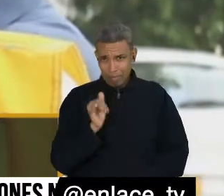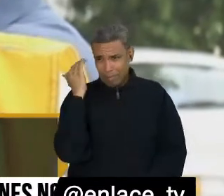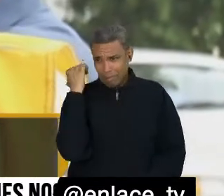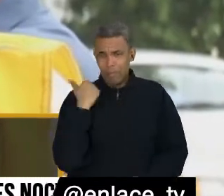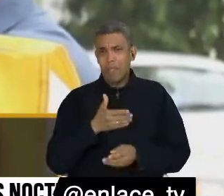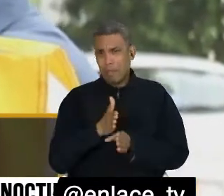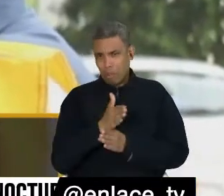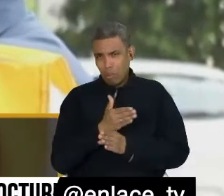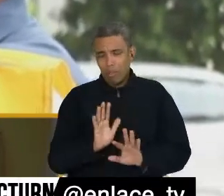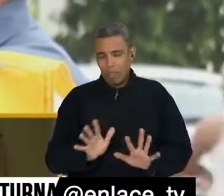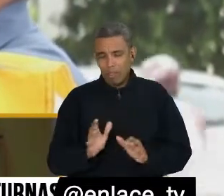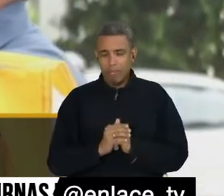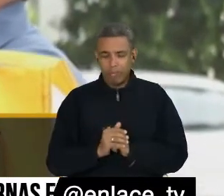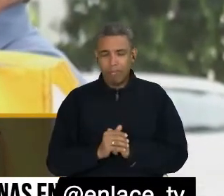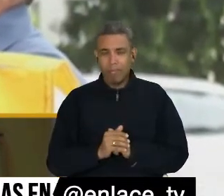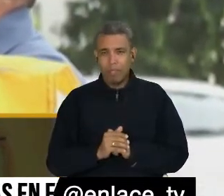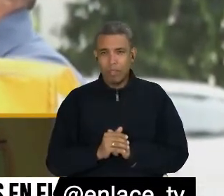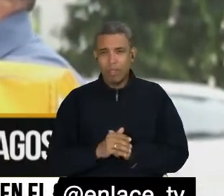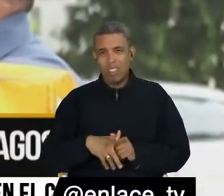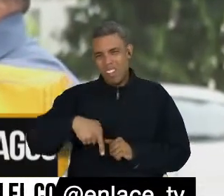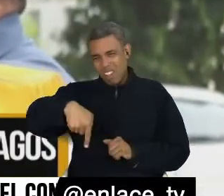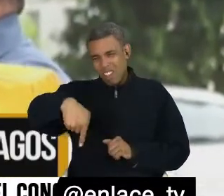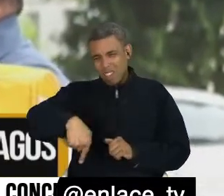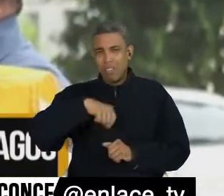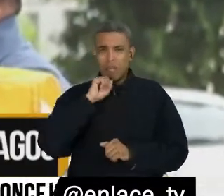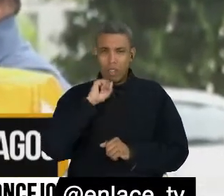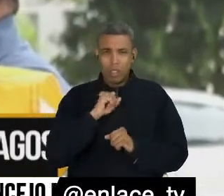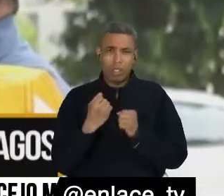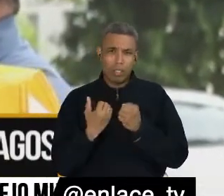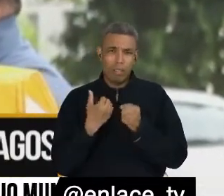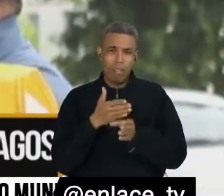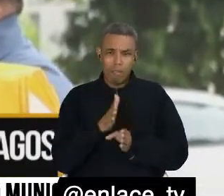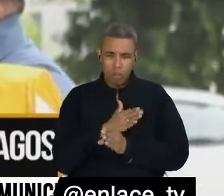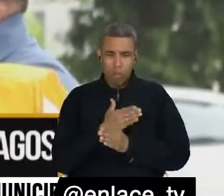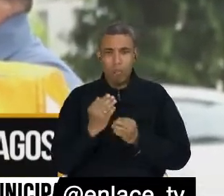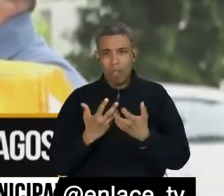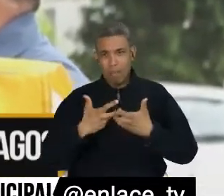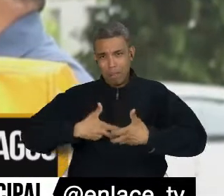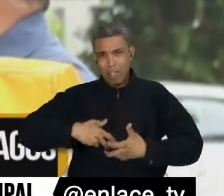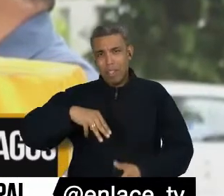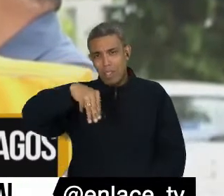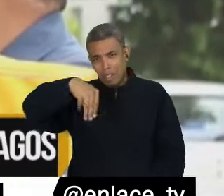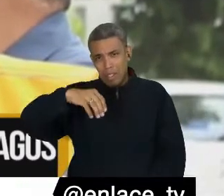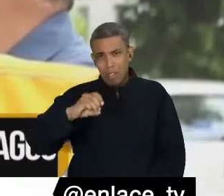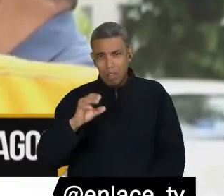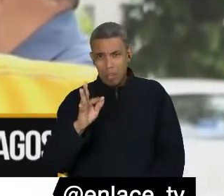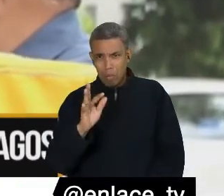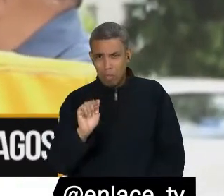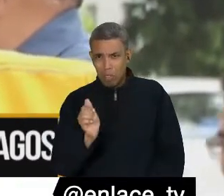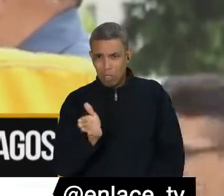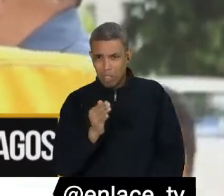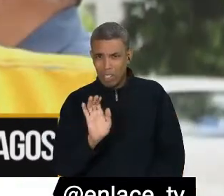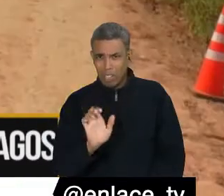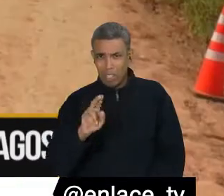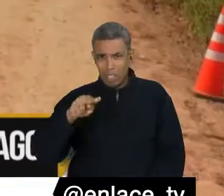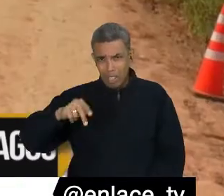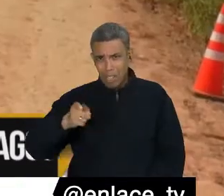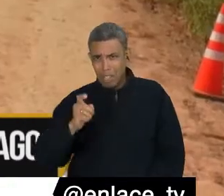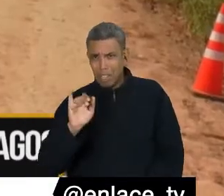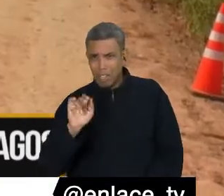problemáticas que se están suscitando en la ciudad frente a la empresa Mota Engie, el Engenharia Ecostrucado de Brasil, que